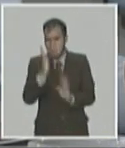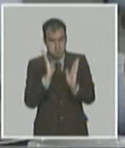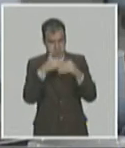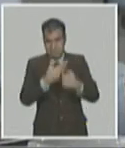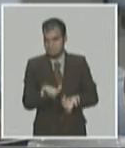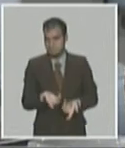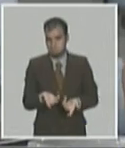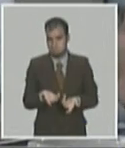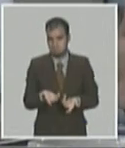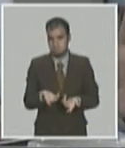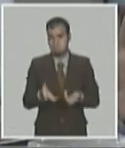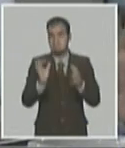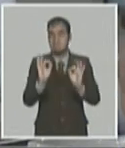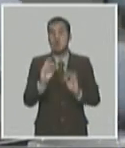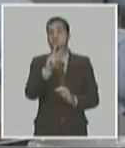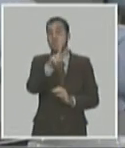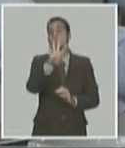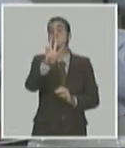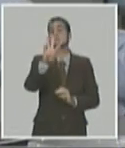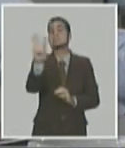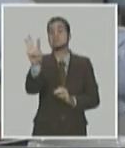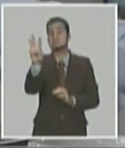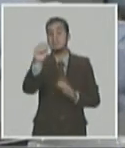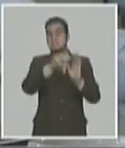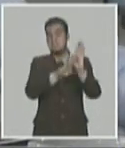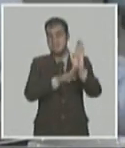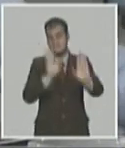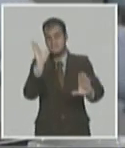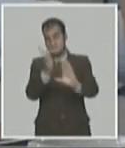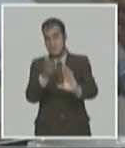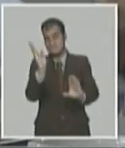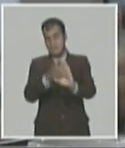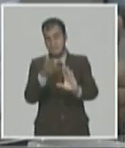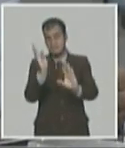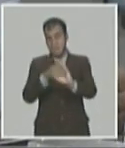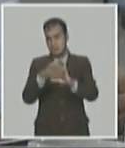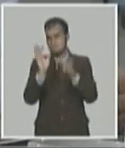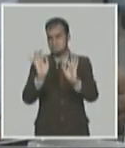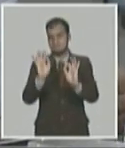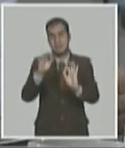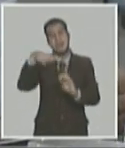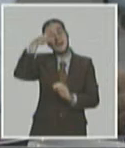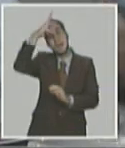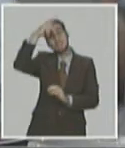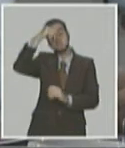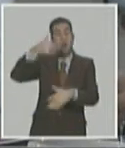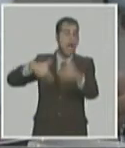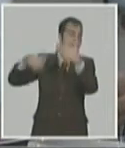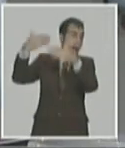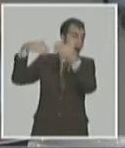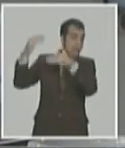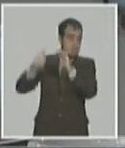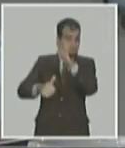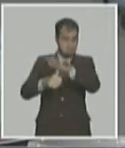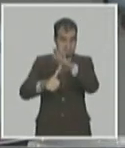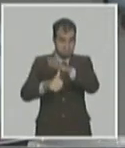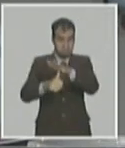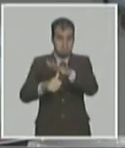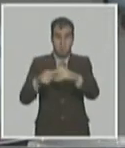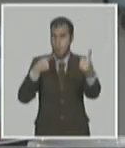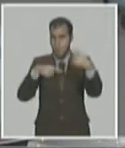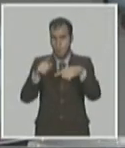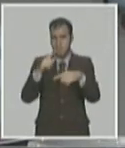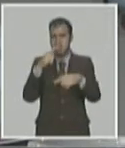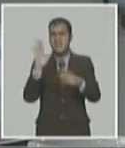las 243 medidas que implementó como reforzamiento de dicho bloqueo el gobierno de Trump, hoy se mantienen con